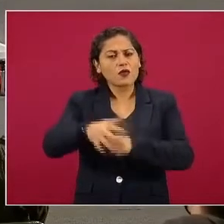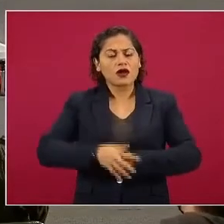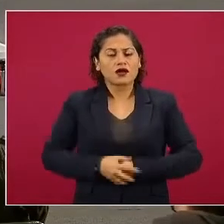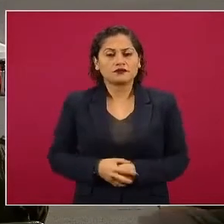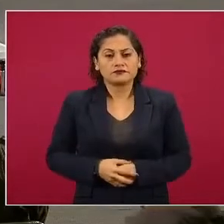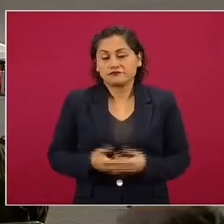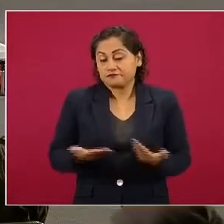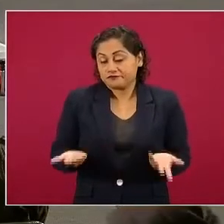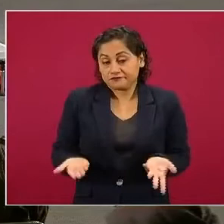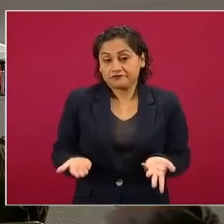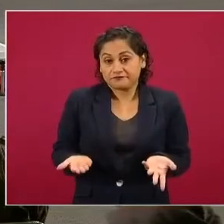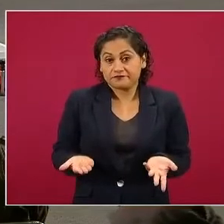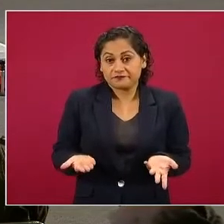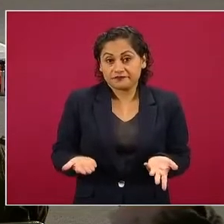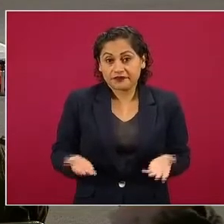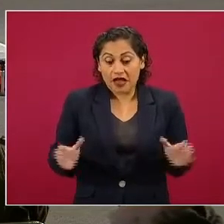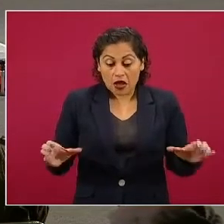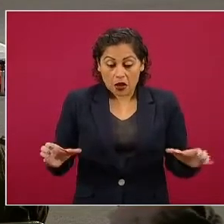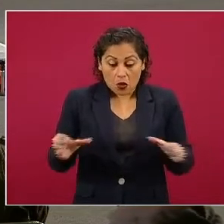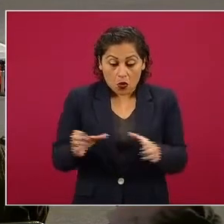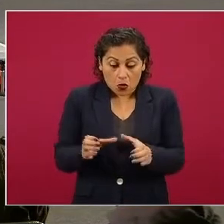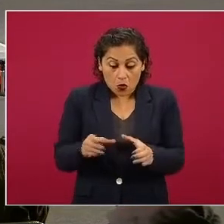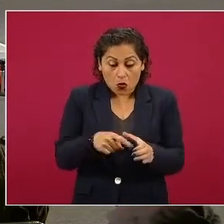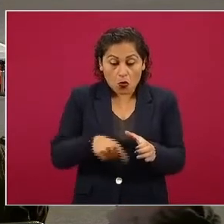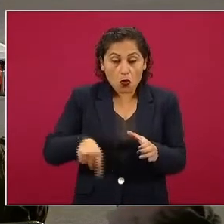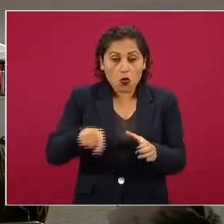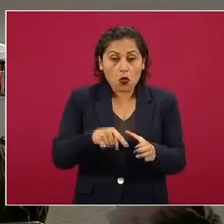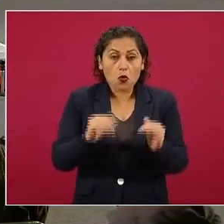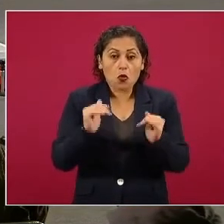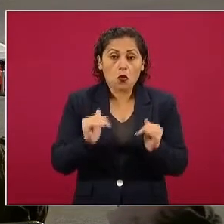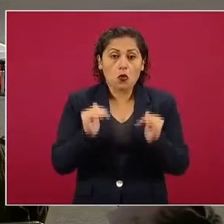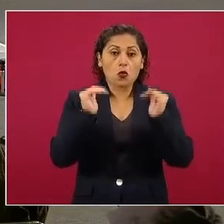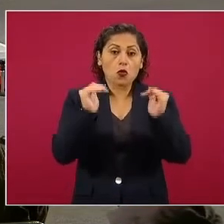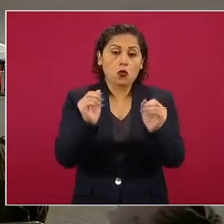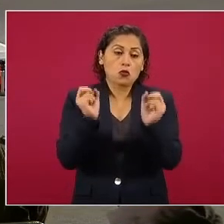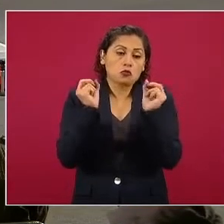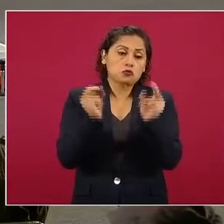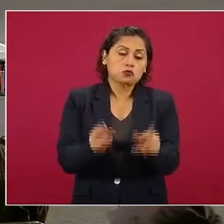a costa del sufrimiento de la mayoría de la gente.